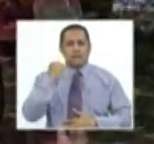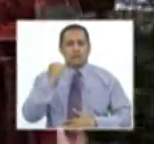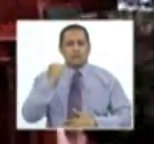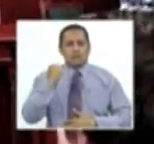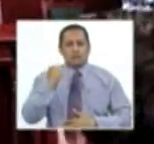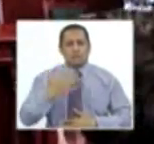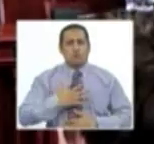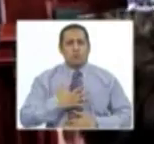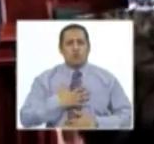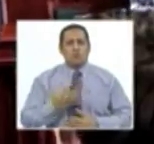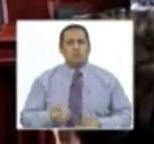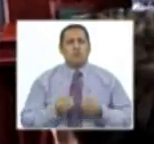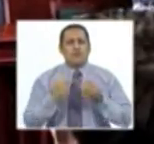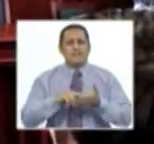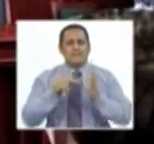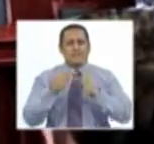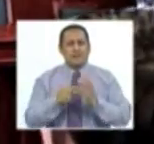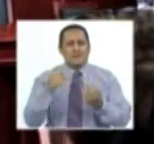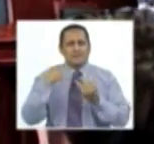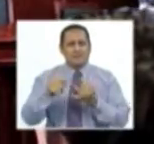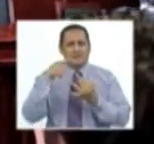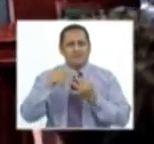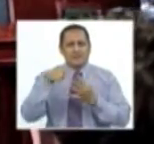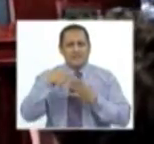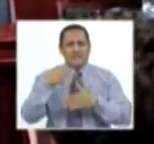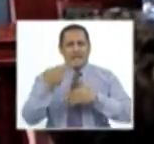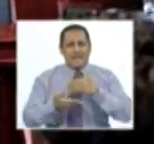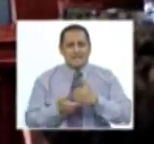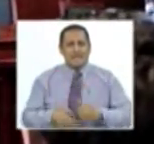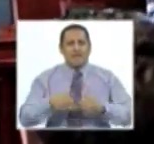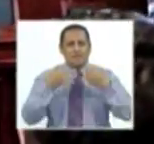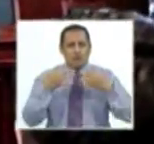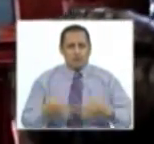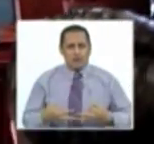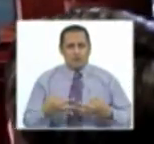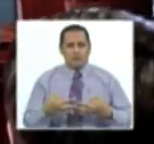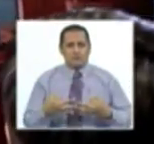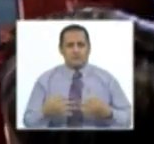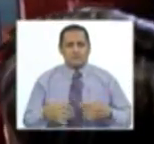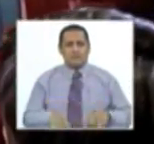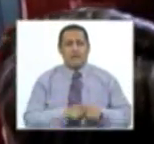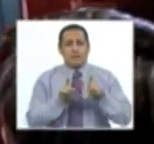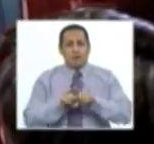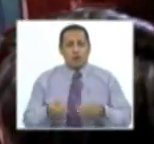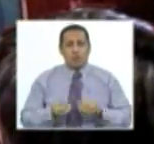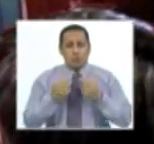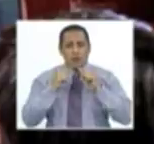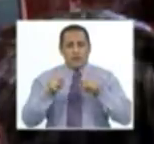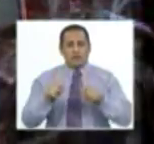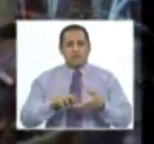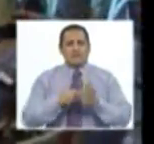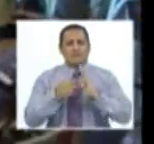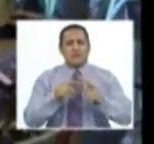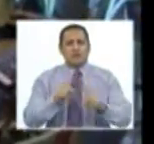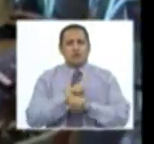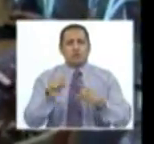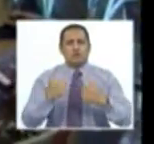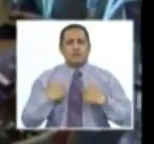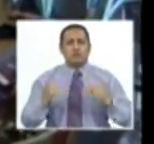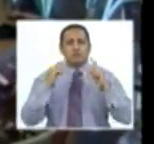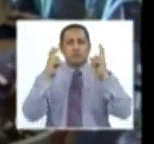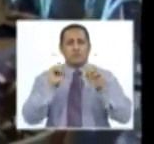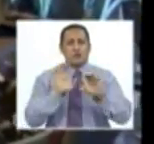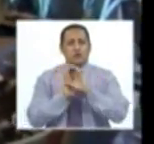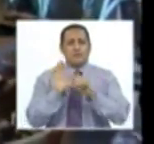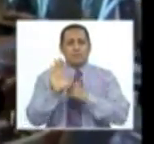continente, pues comprende una serie de garantías formales y materiales. Como tal, carece de un ámbito